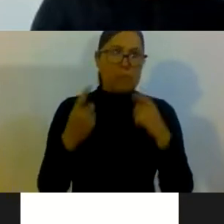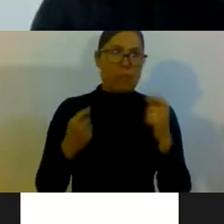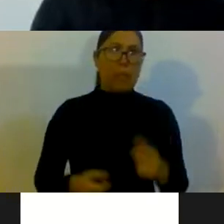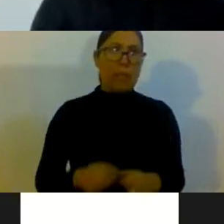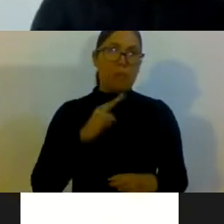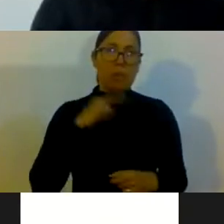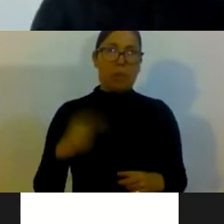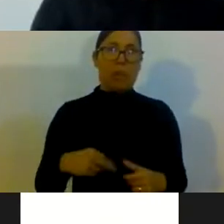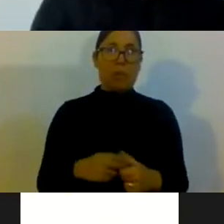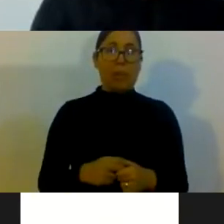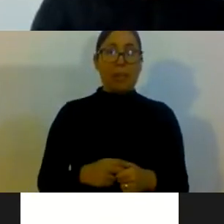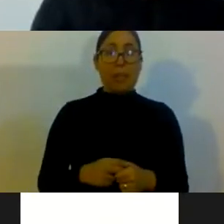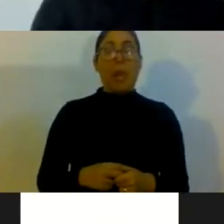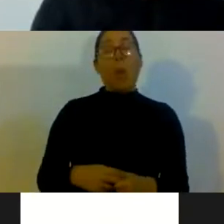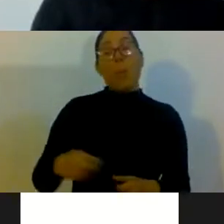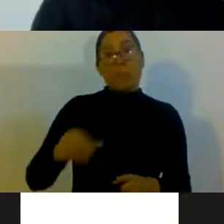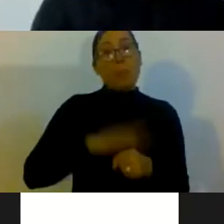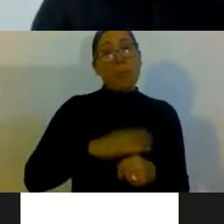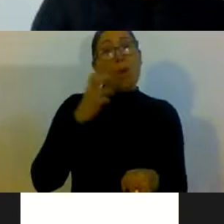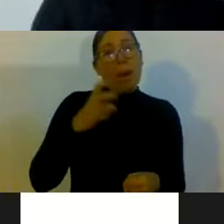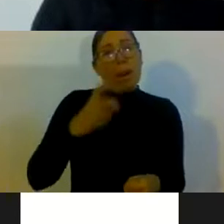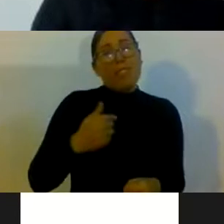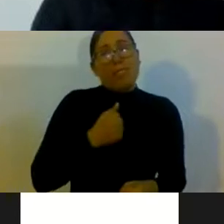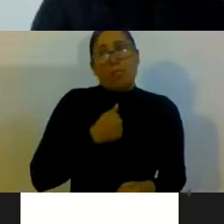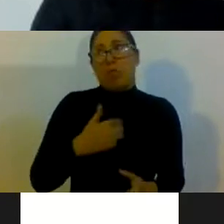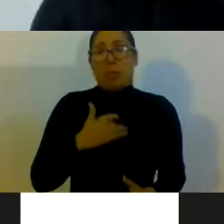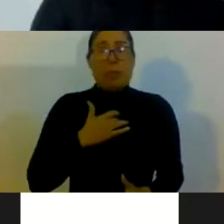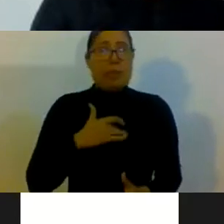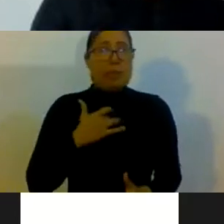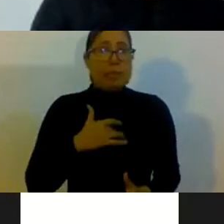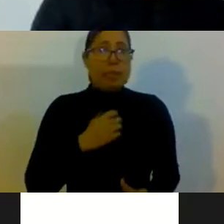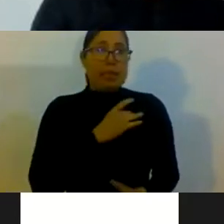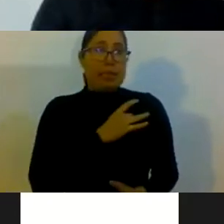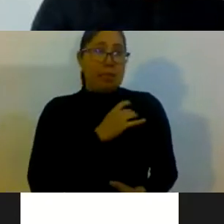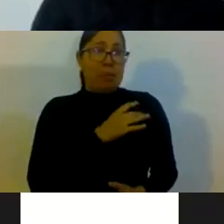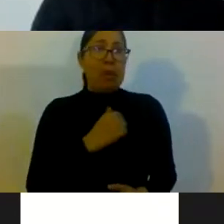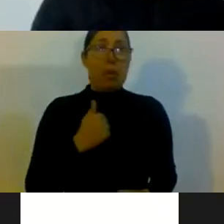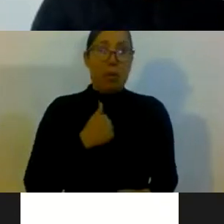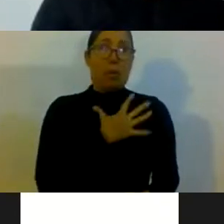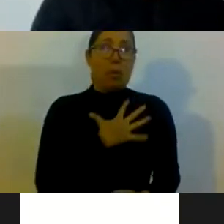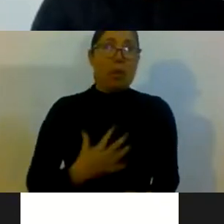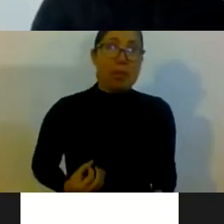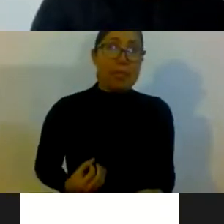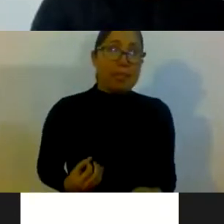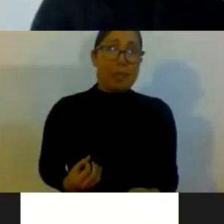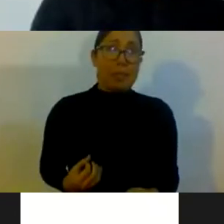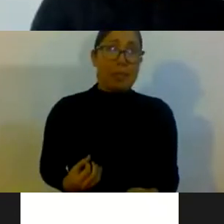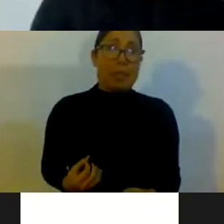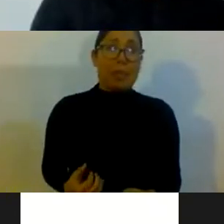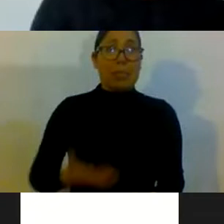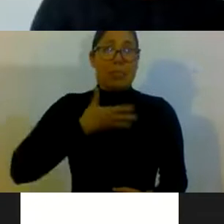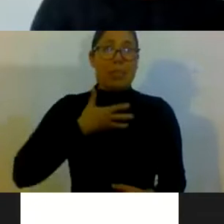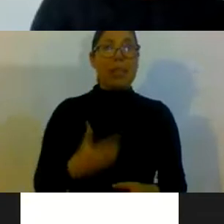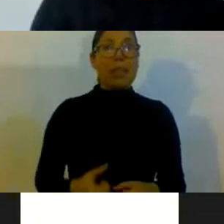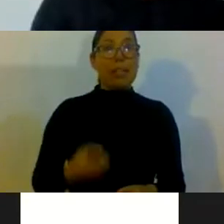lo correcto para... de educar a mi niño de una manera, pues tiene 4 años, pero sé que en el kinder, en cualquier parte, puede